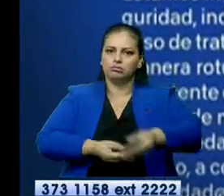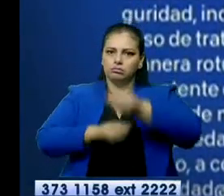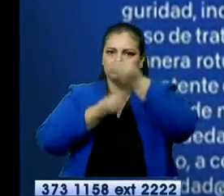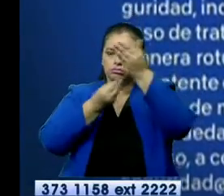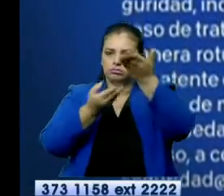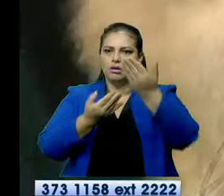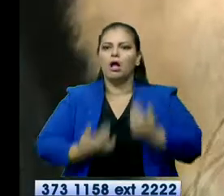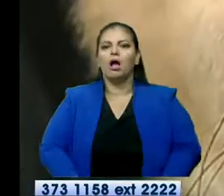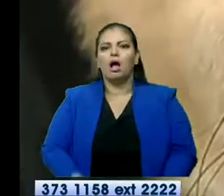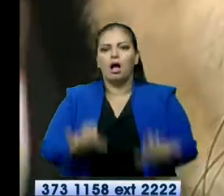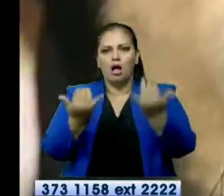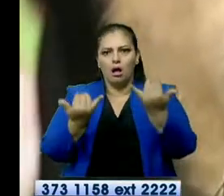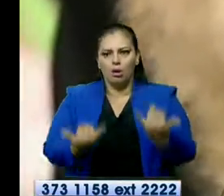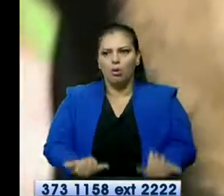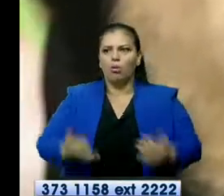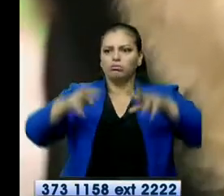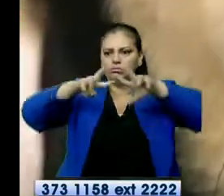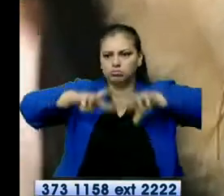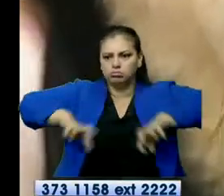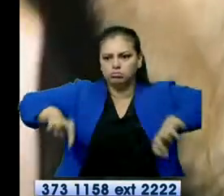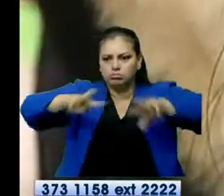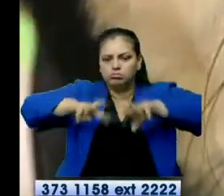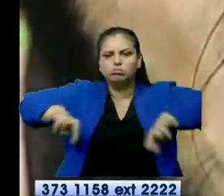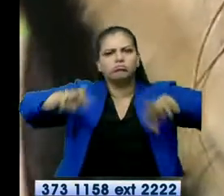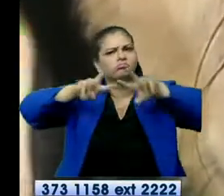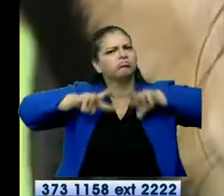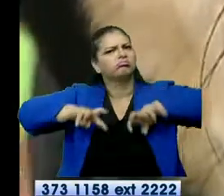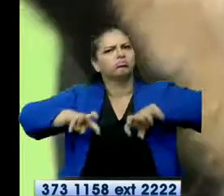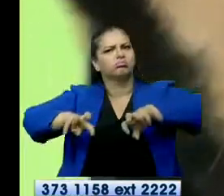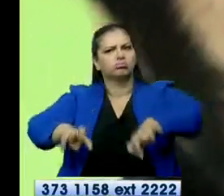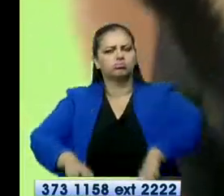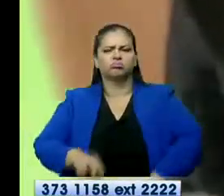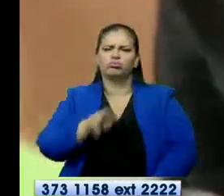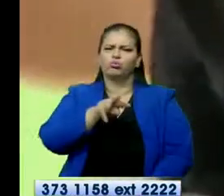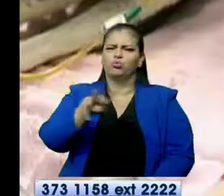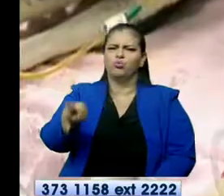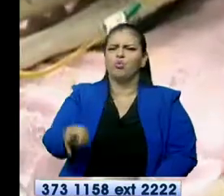lo sucedido. Ella es una guerrera que lleva ahora la bandera